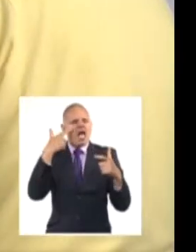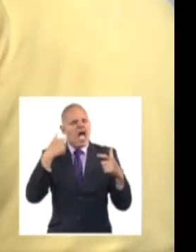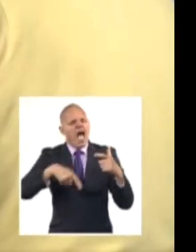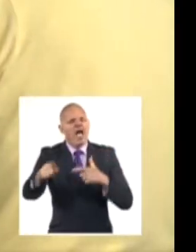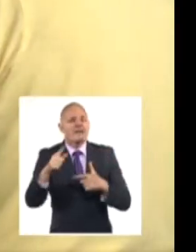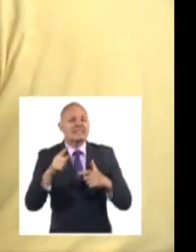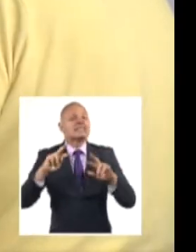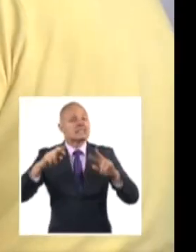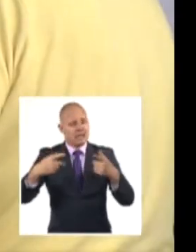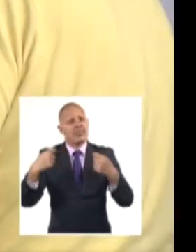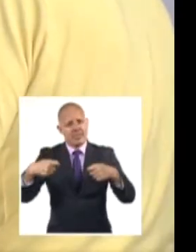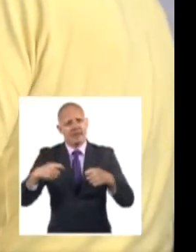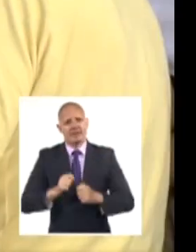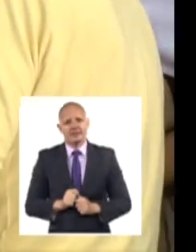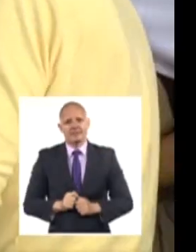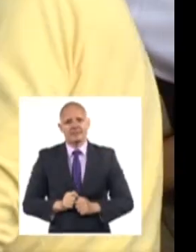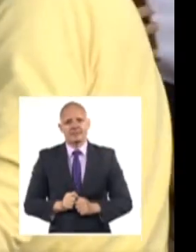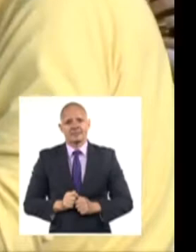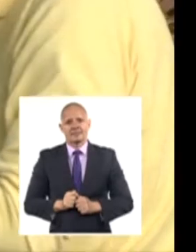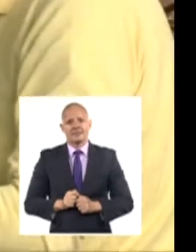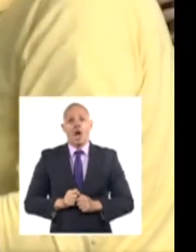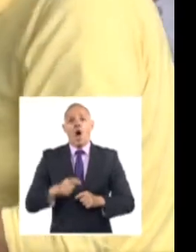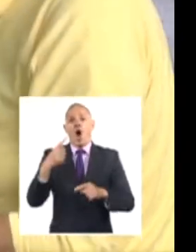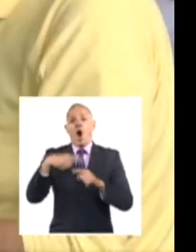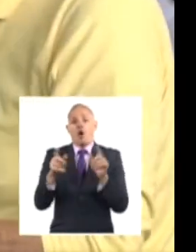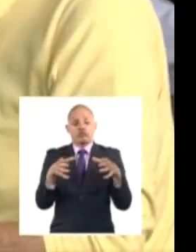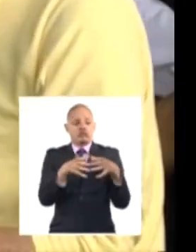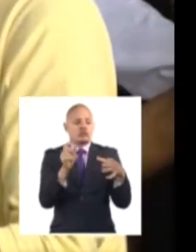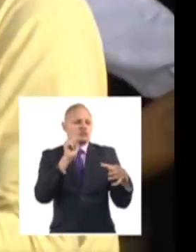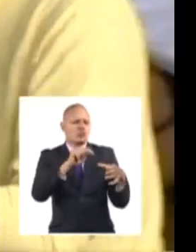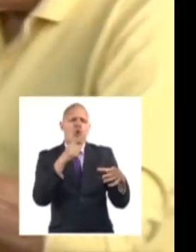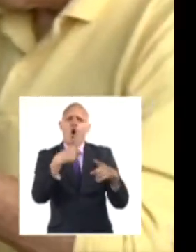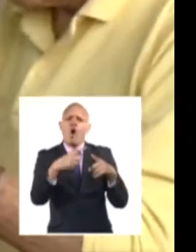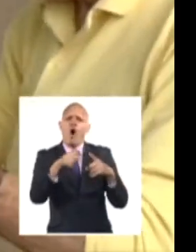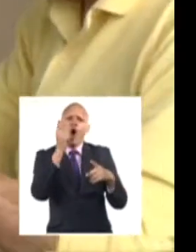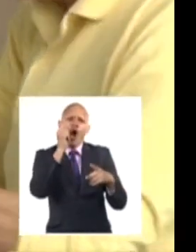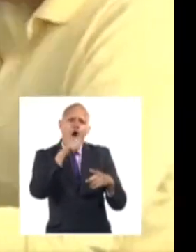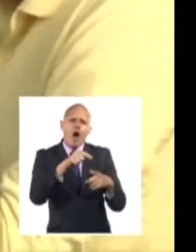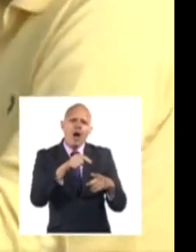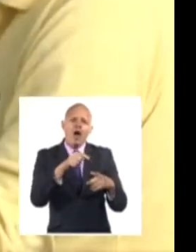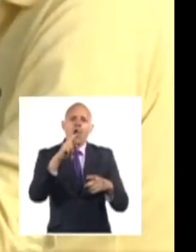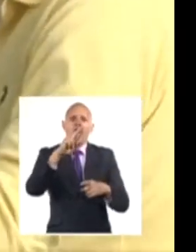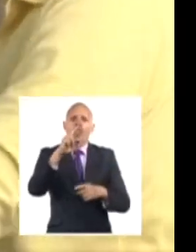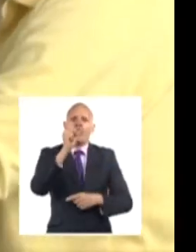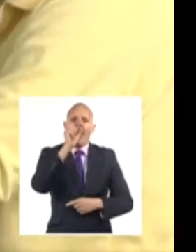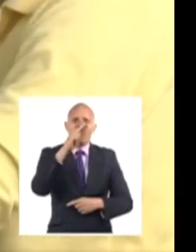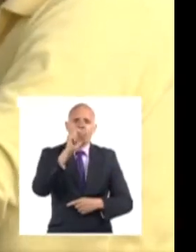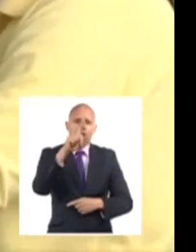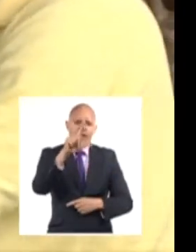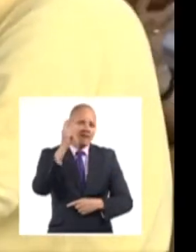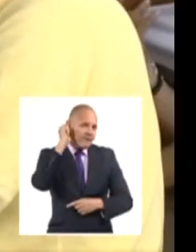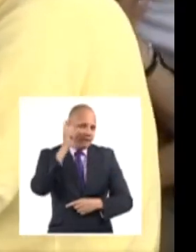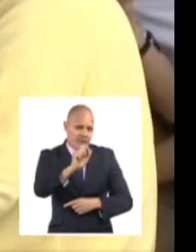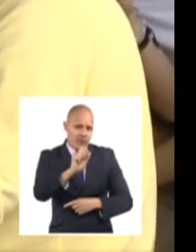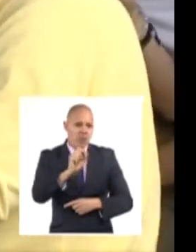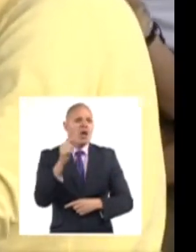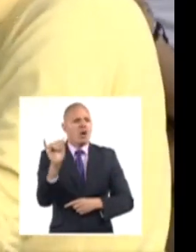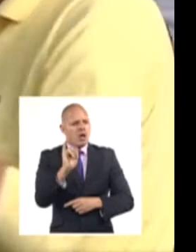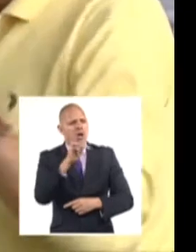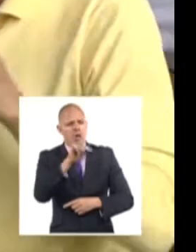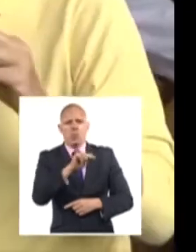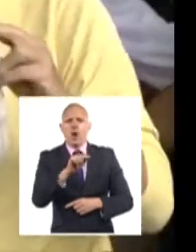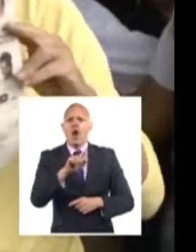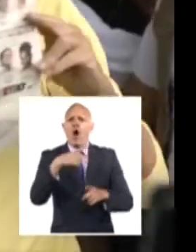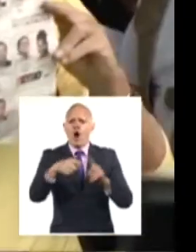la sorpresa la dio el outsider millonario rodolfo hernández que con el 28% de los sufragios superó a federico gutiérrez